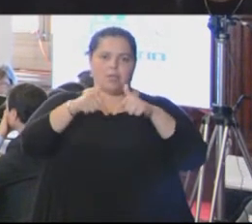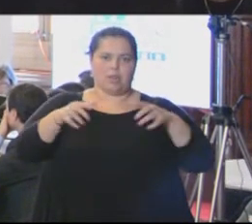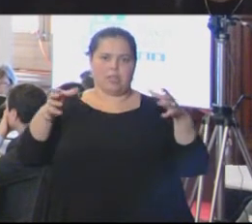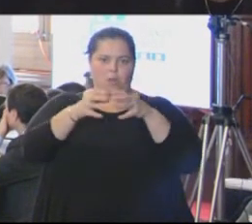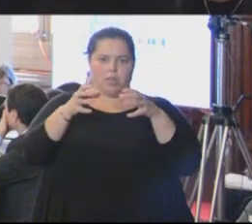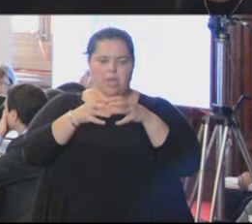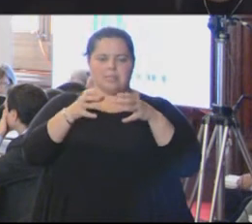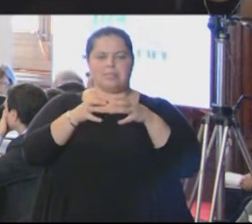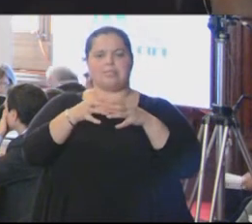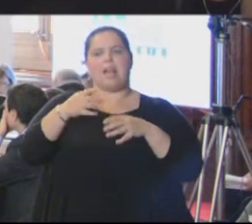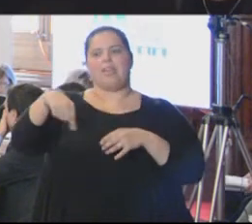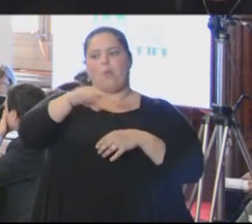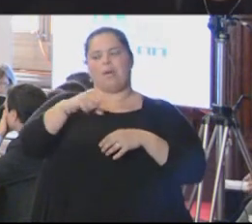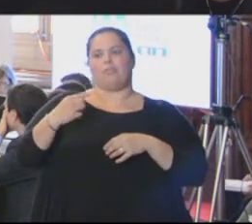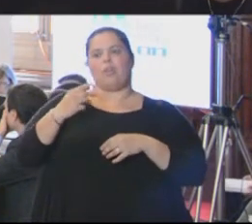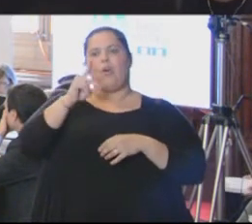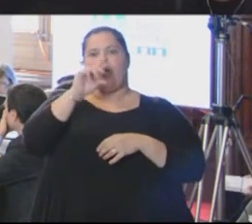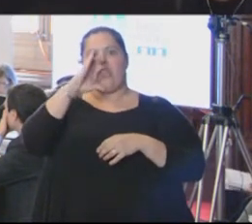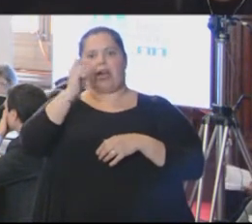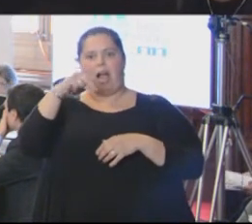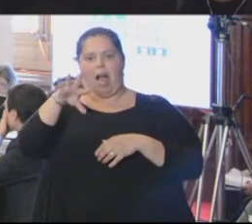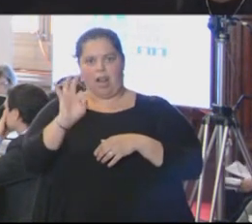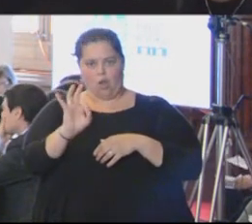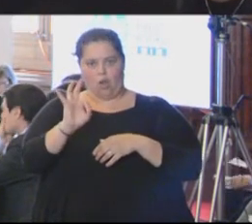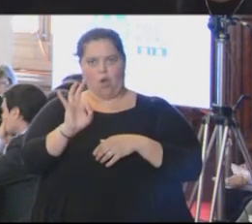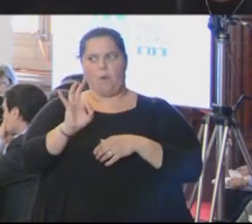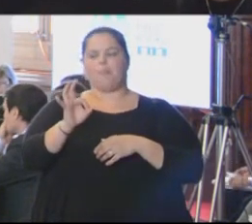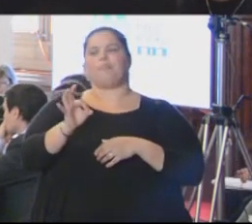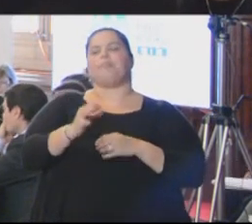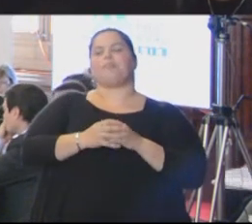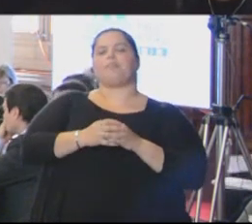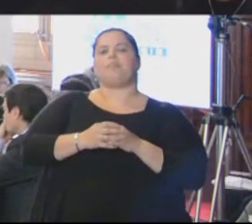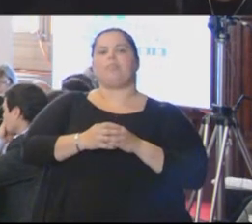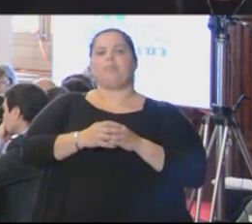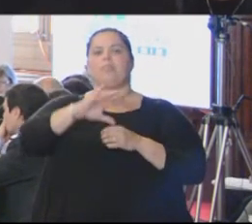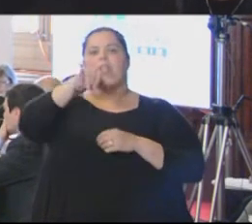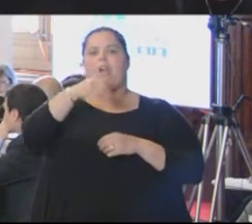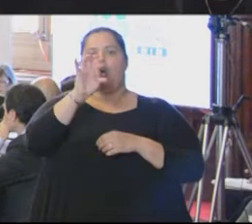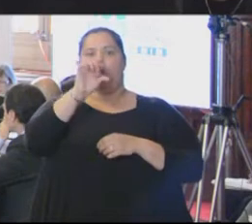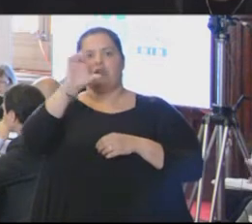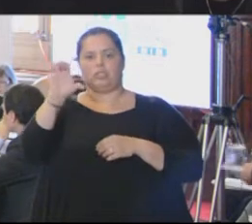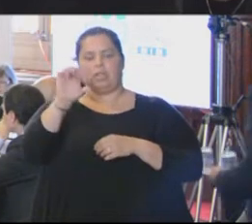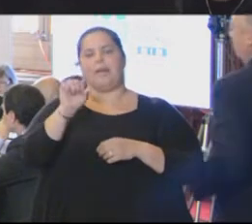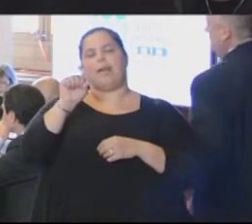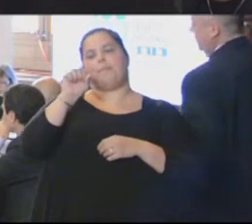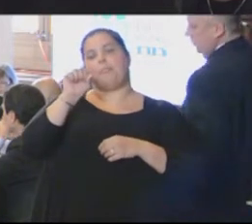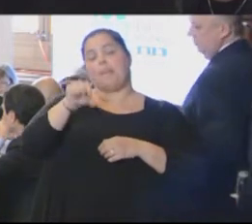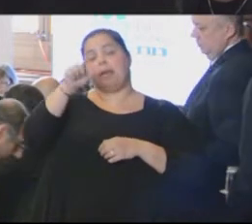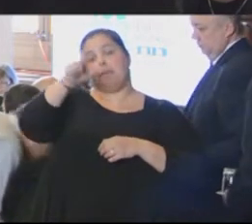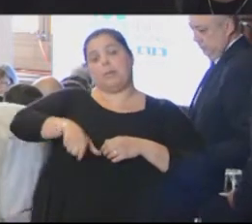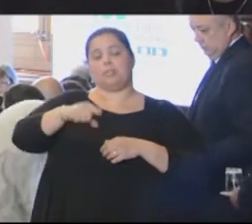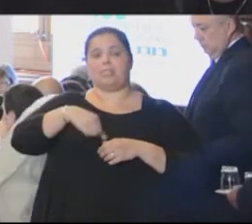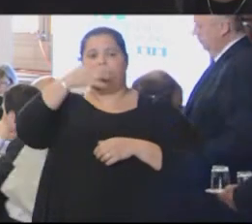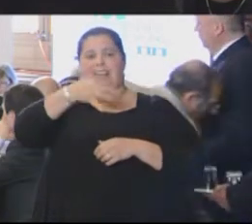nuestro decano, el comisionado José de Jesús Orozco, que además es el